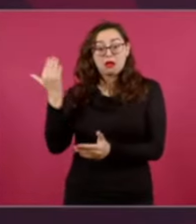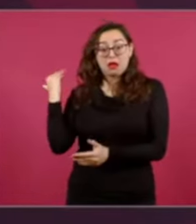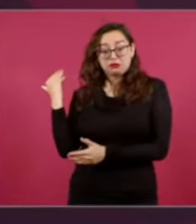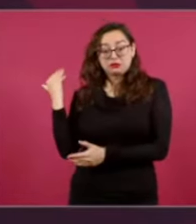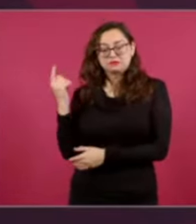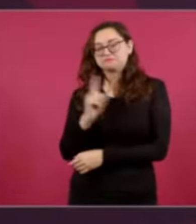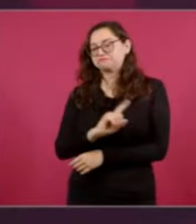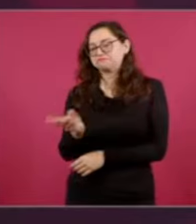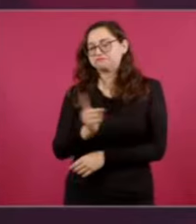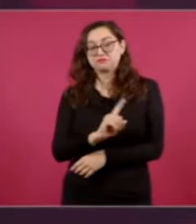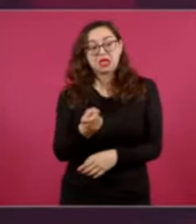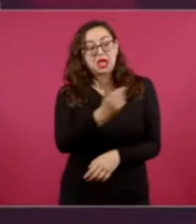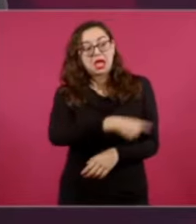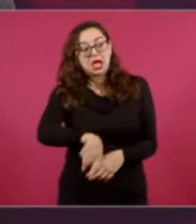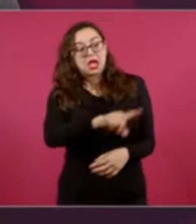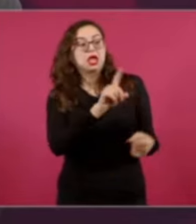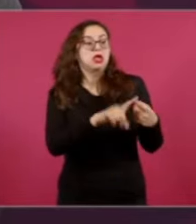Lore de Mola,